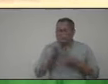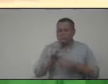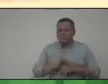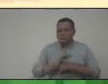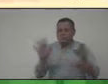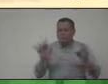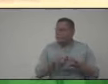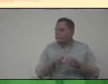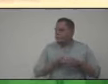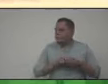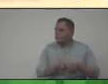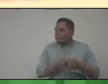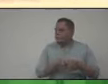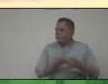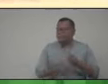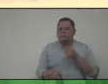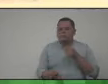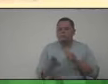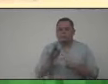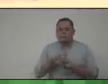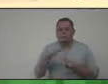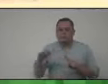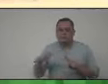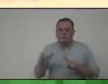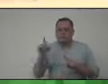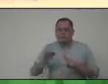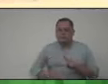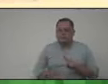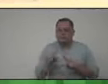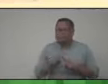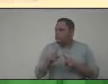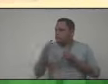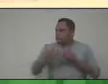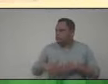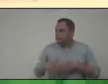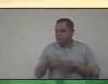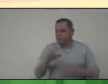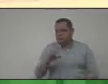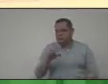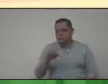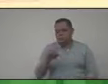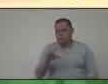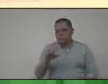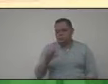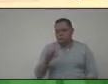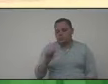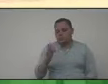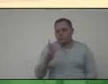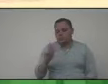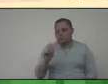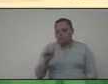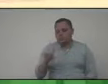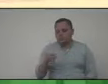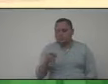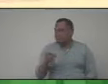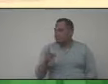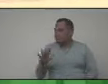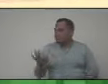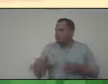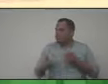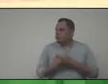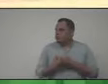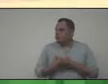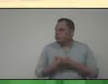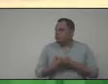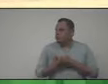salida del transporte de terminal. El año pasado teníamos una empresa llamada Cocatrans, ¿sí? Como todos